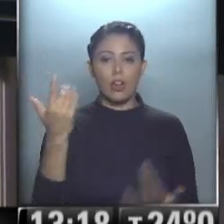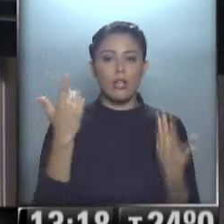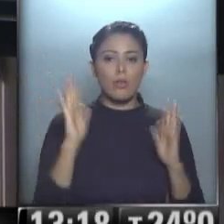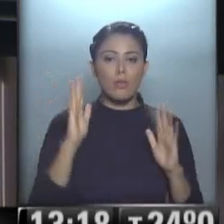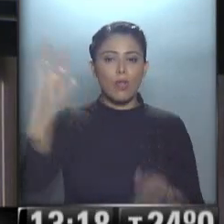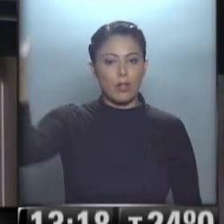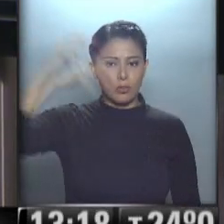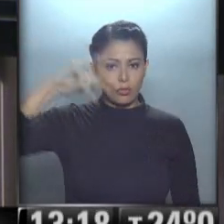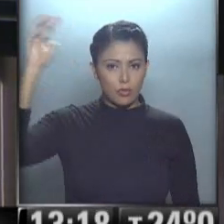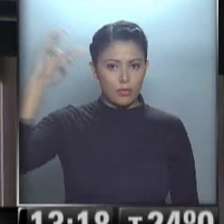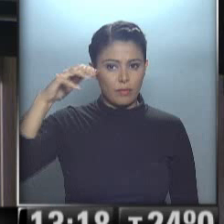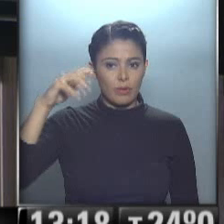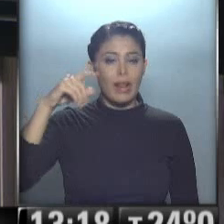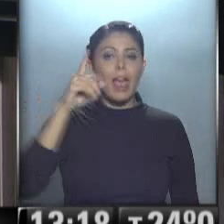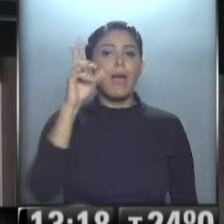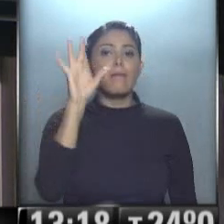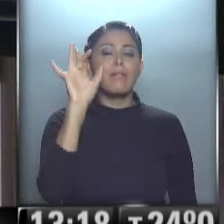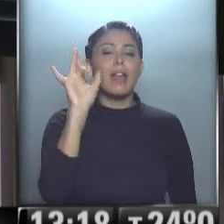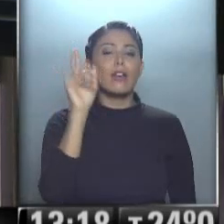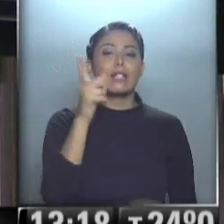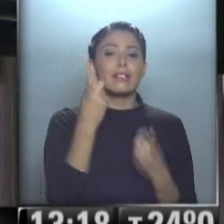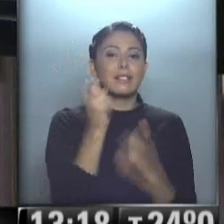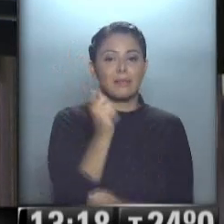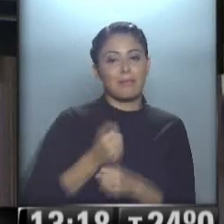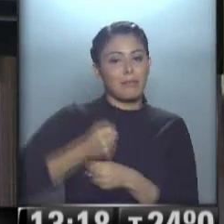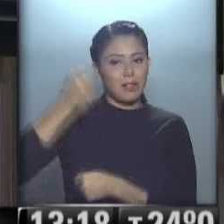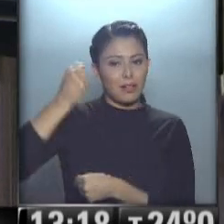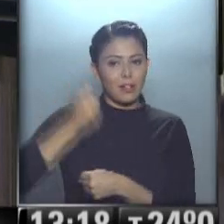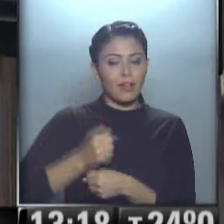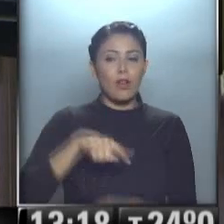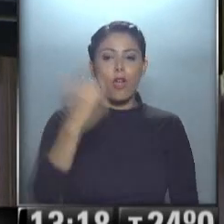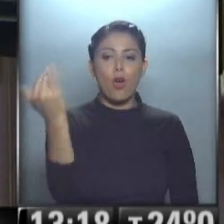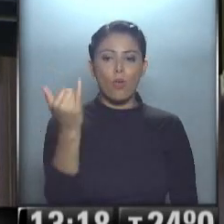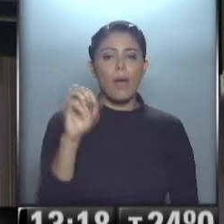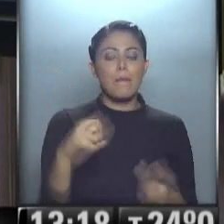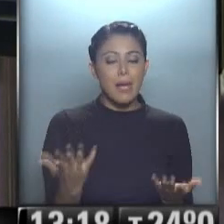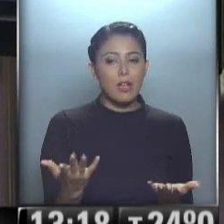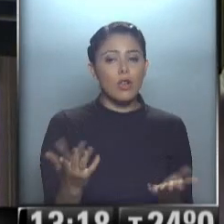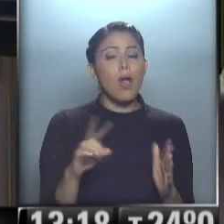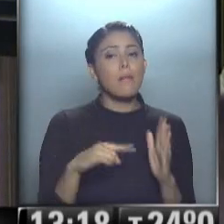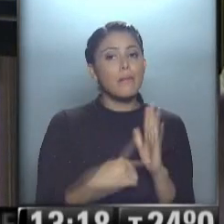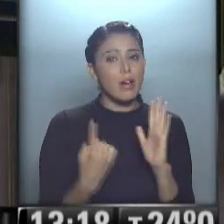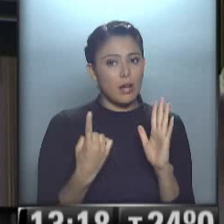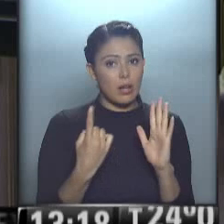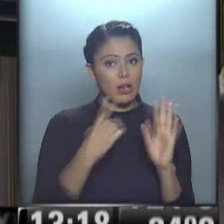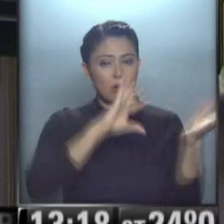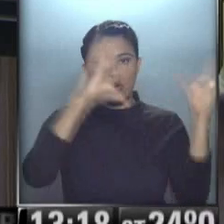probabilidad de lluvia. El miércoles es el día del paraguas en la ciudad de Buenos Aires. Y el jueves mejora, aunque mantiene